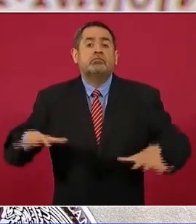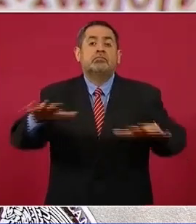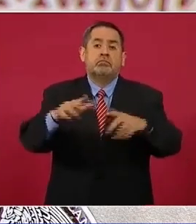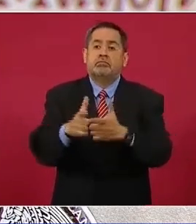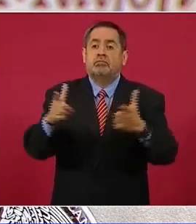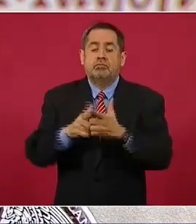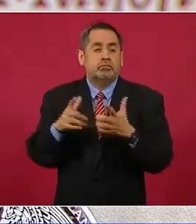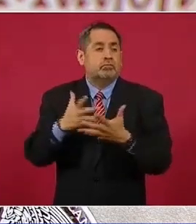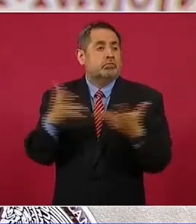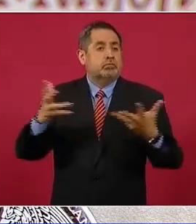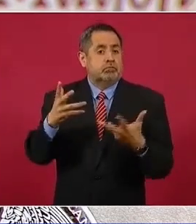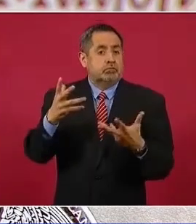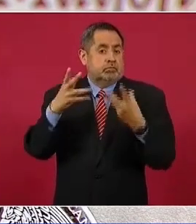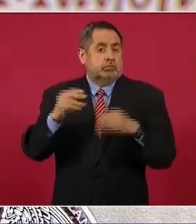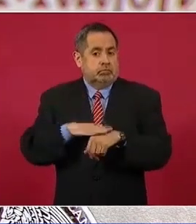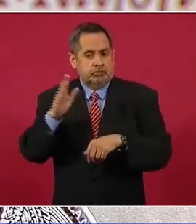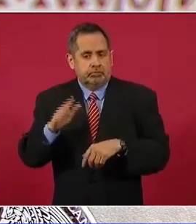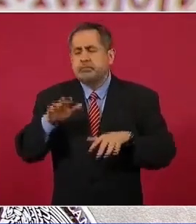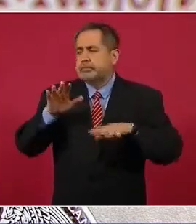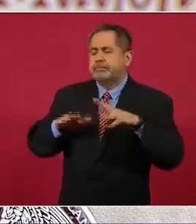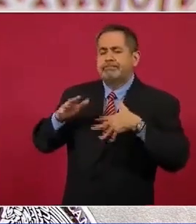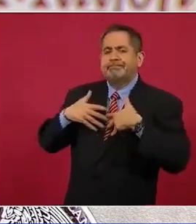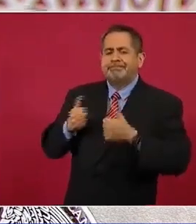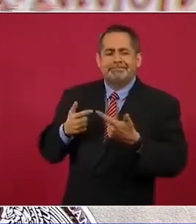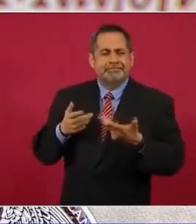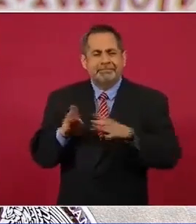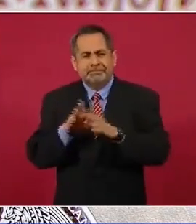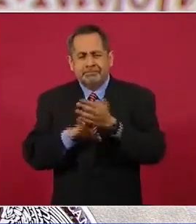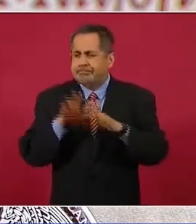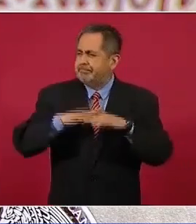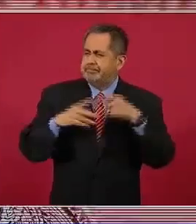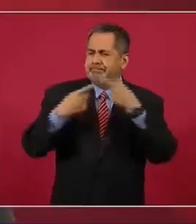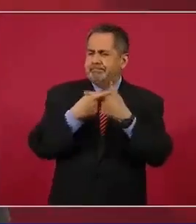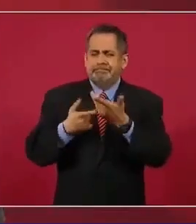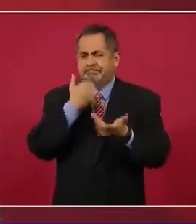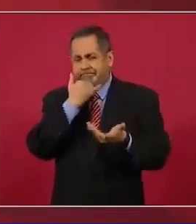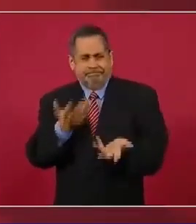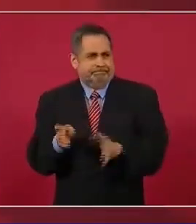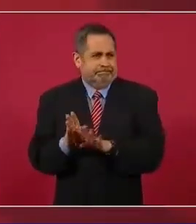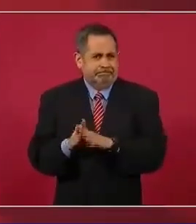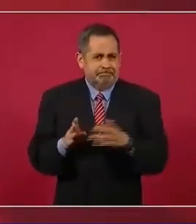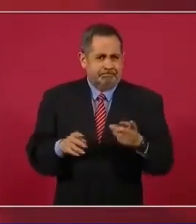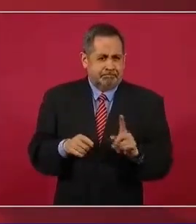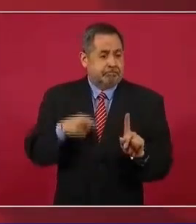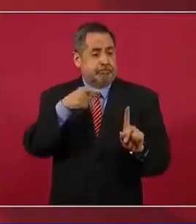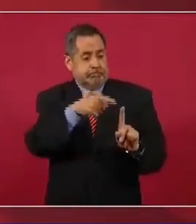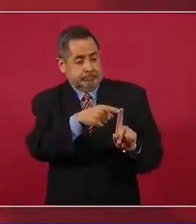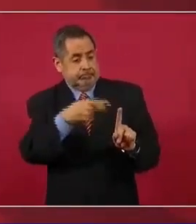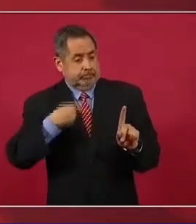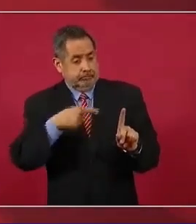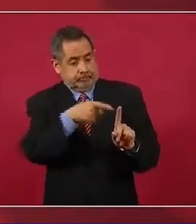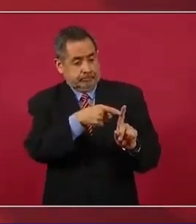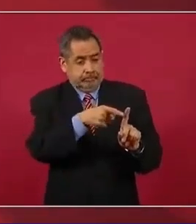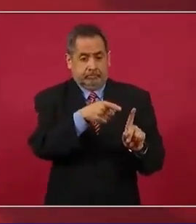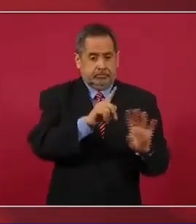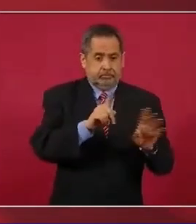parece fácilmente entendible que pudiera haber contradicciones entre la idea de esta persona en particular